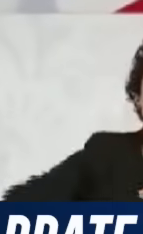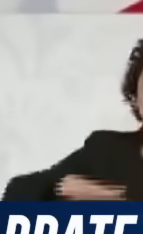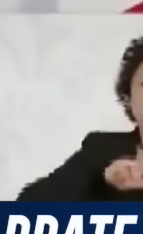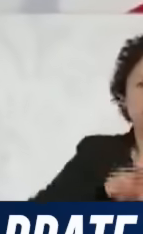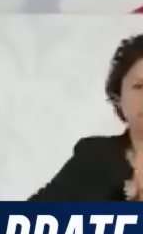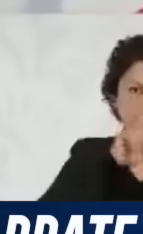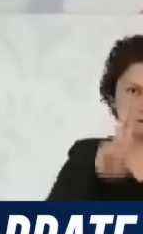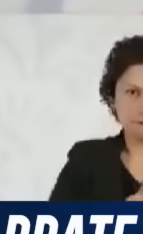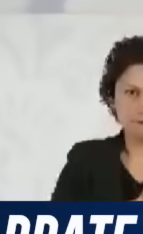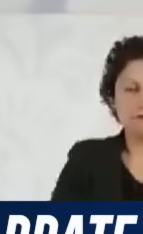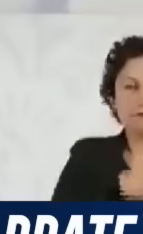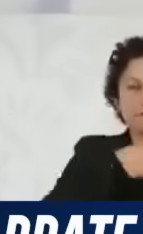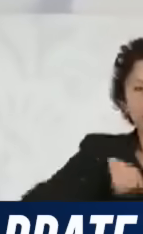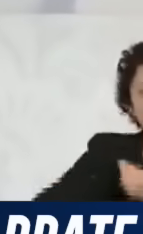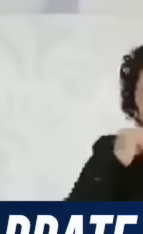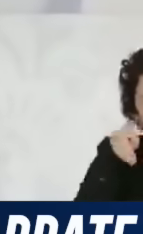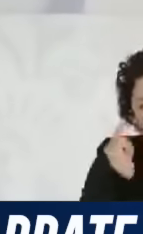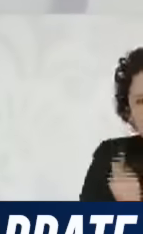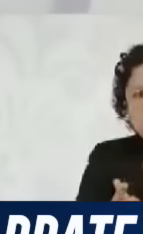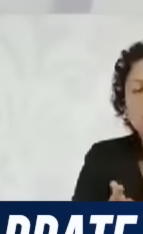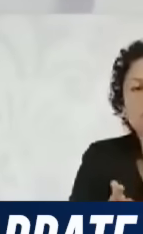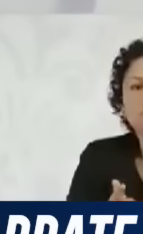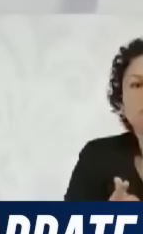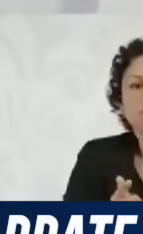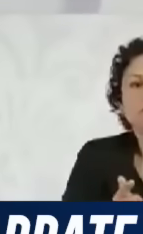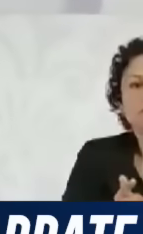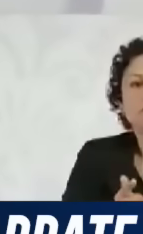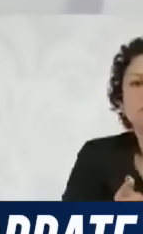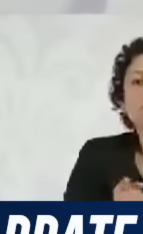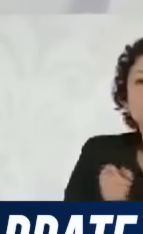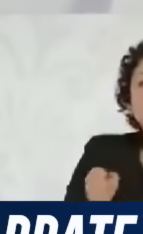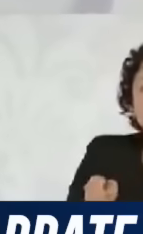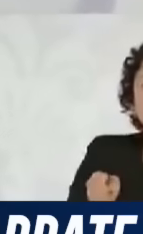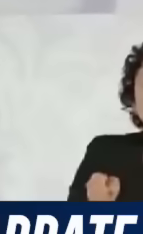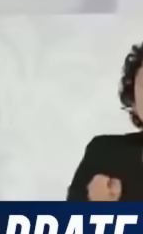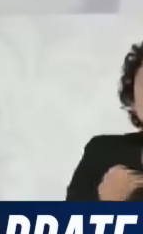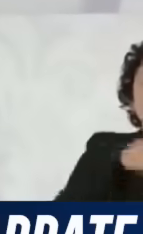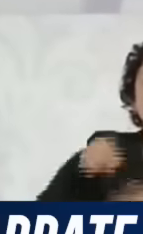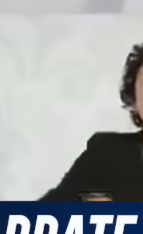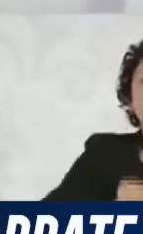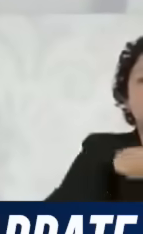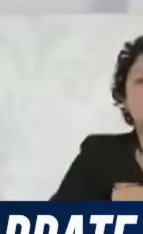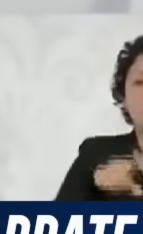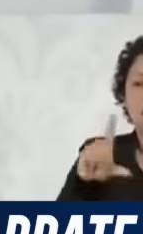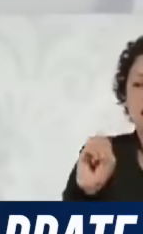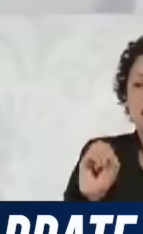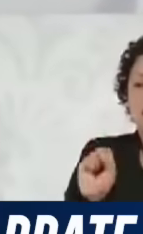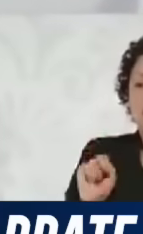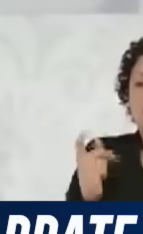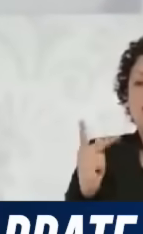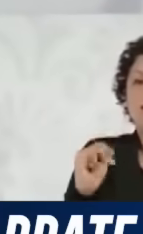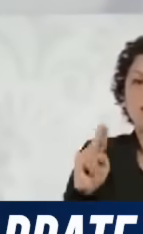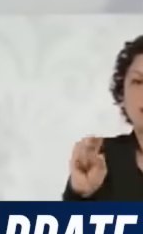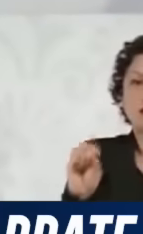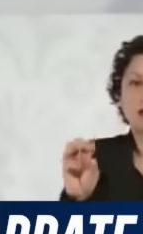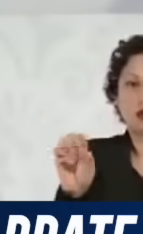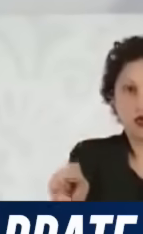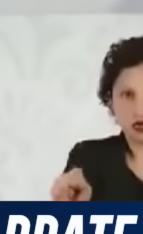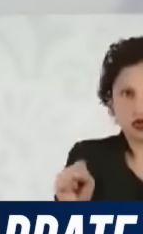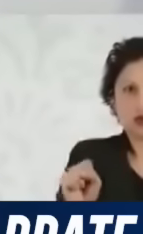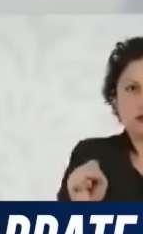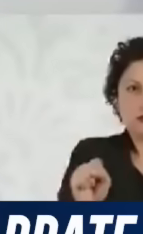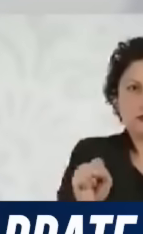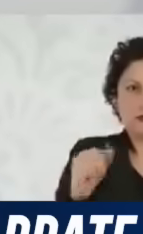encontramos que Los Pinos se había llevado una parte del bosque de Chapultepec.